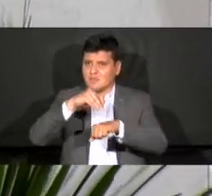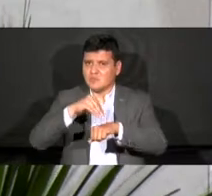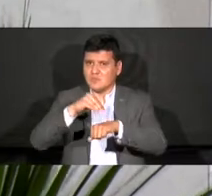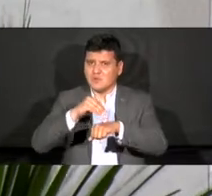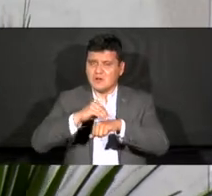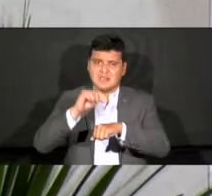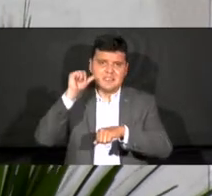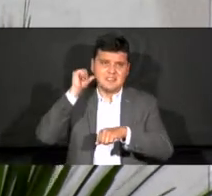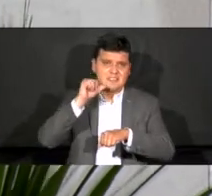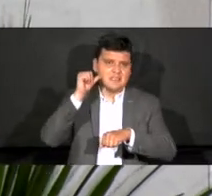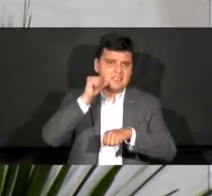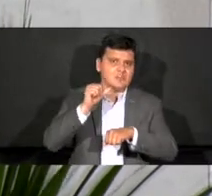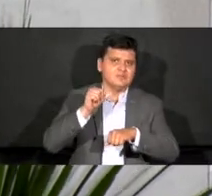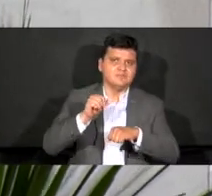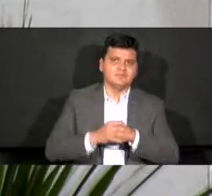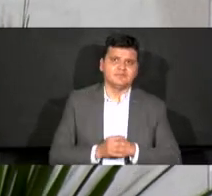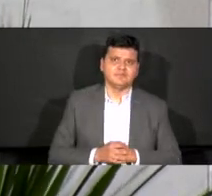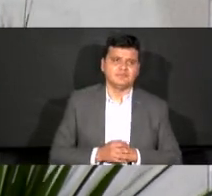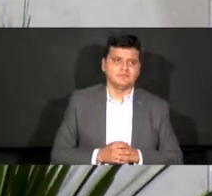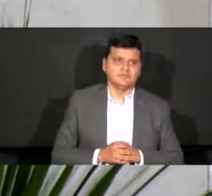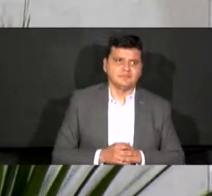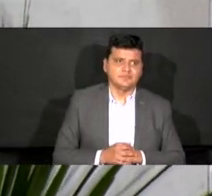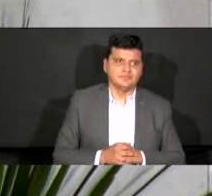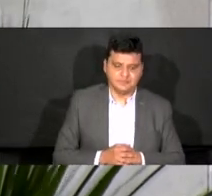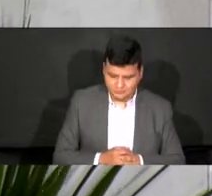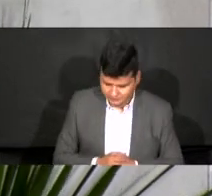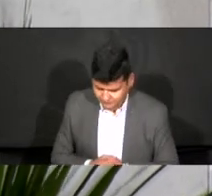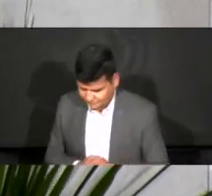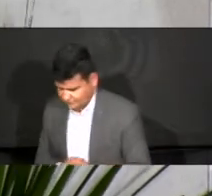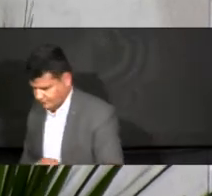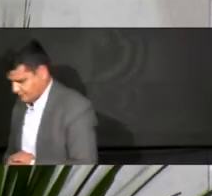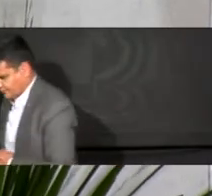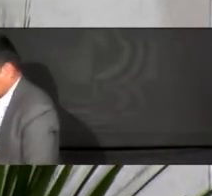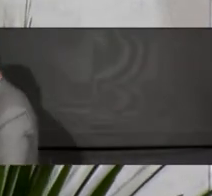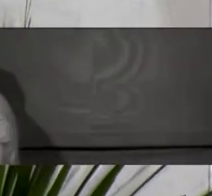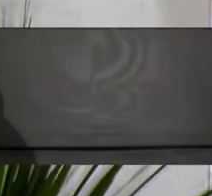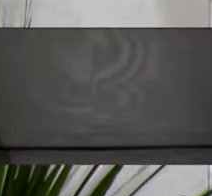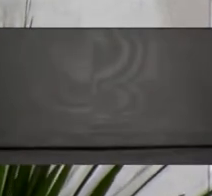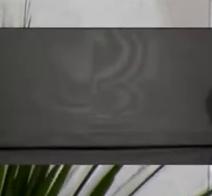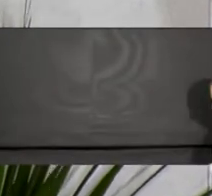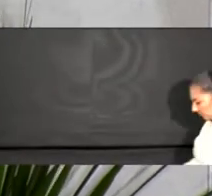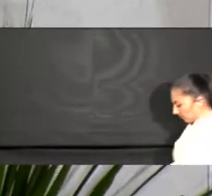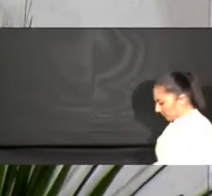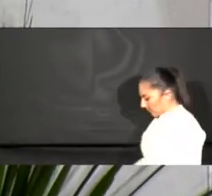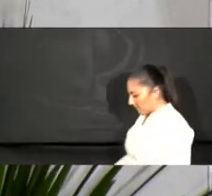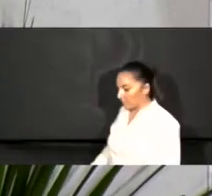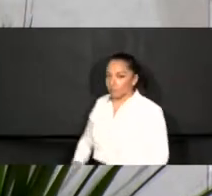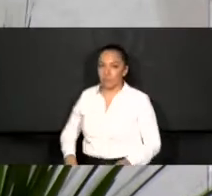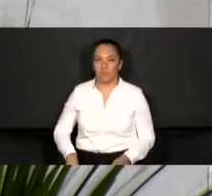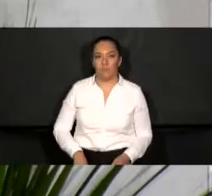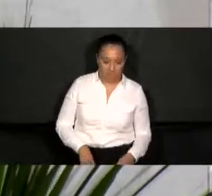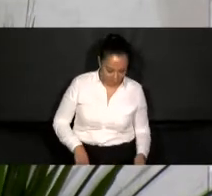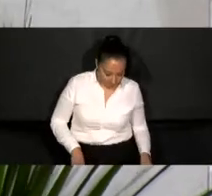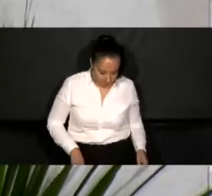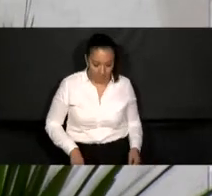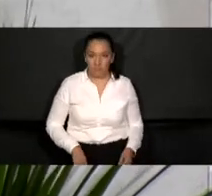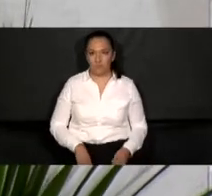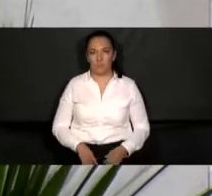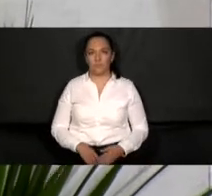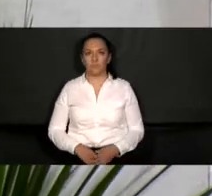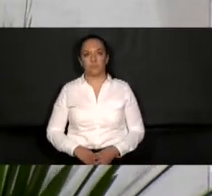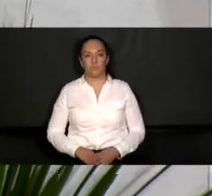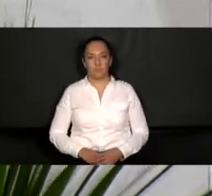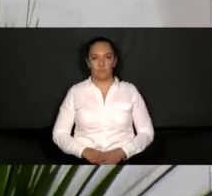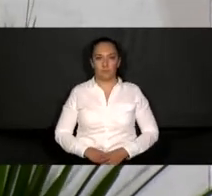por el delito. Fíjense nada más que actualmente el 99% de los casos se evaden de la acción